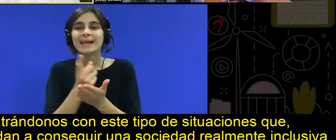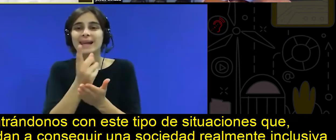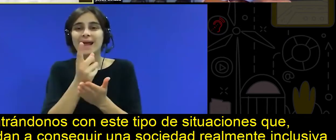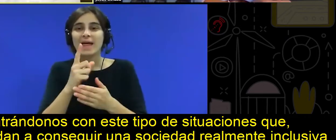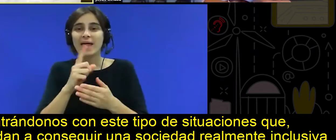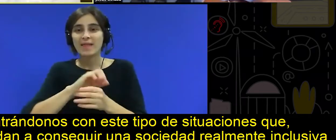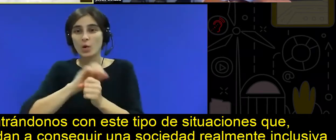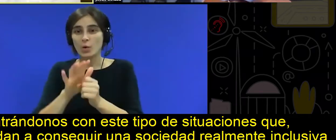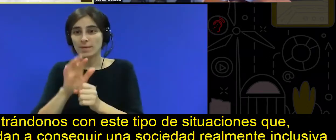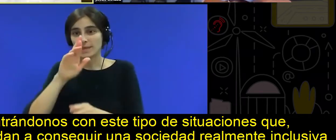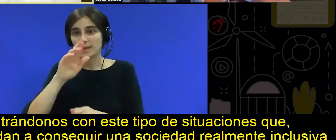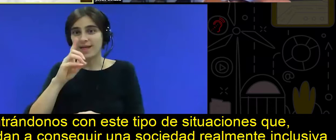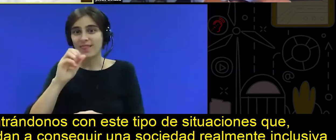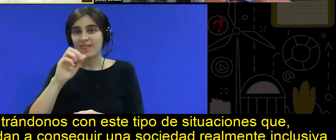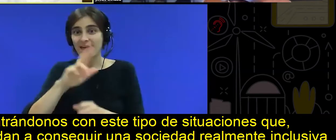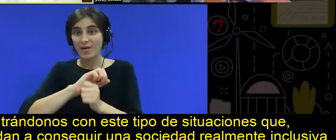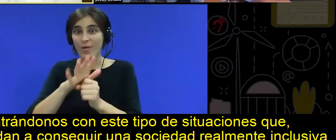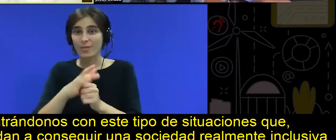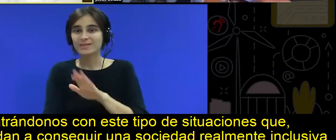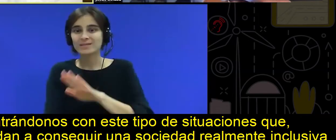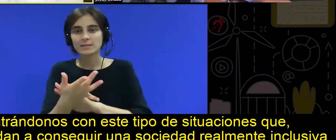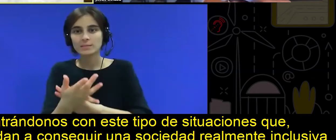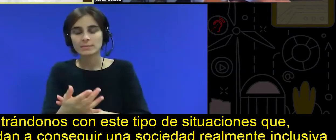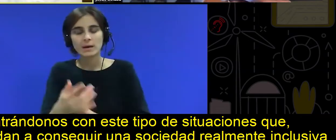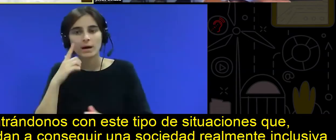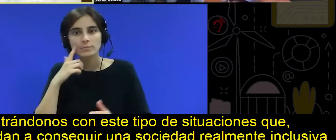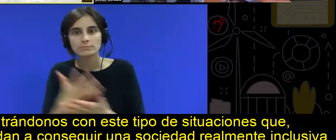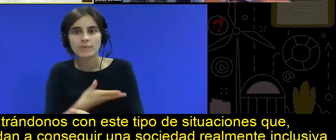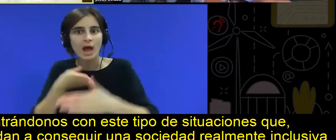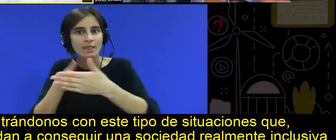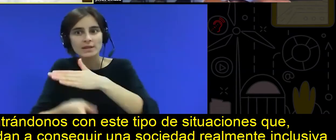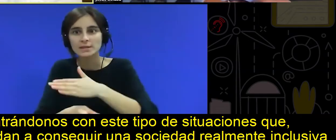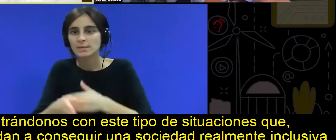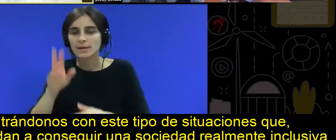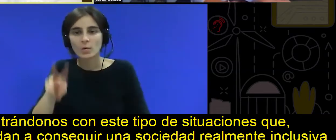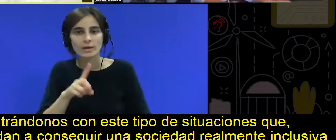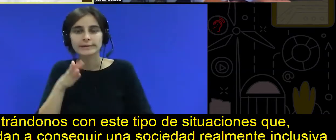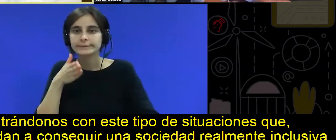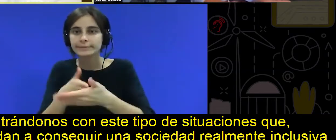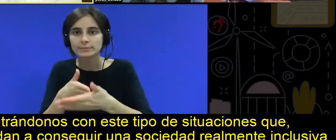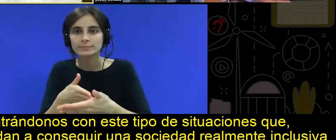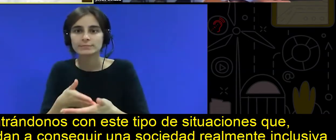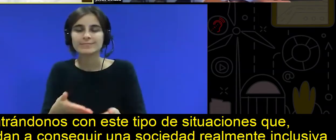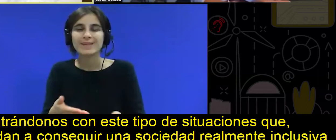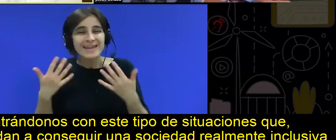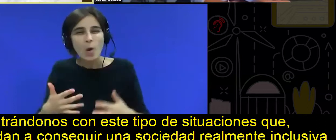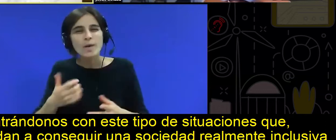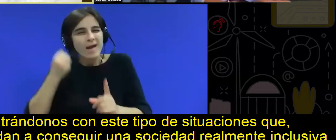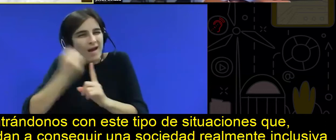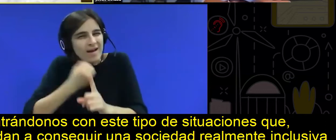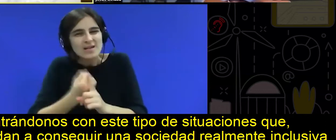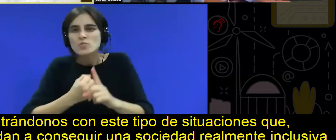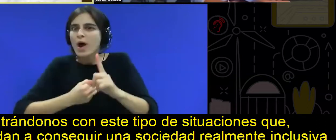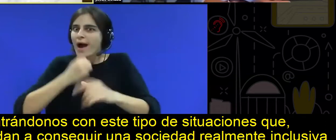sea, seguimos encontrándonos con este tipo de situaciones que, sinceramente, no ayudan a conseguir